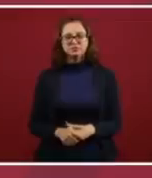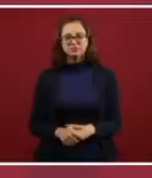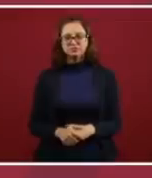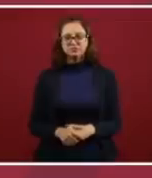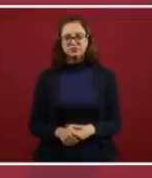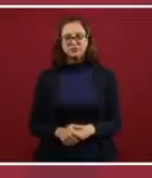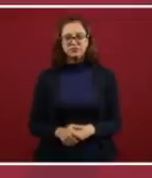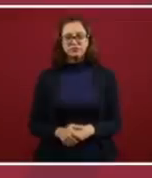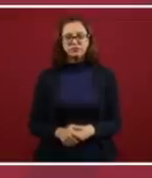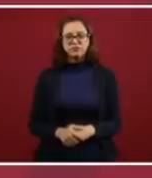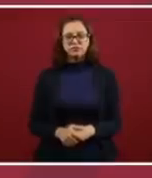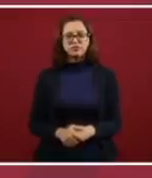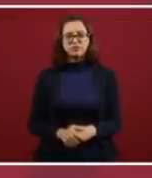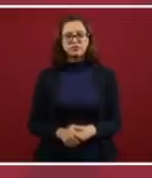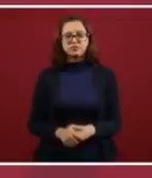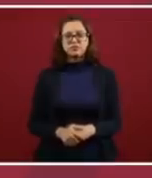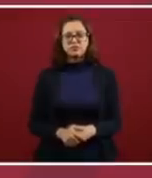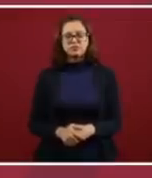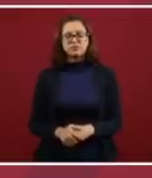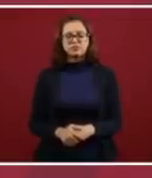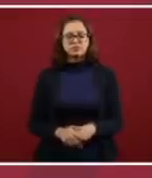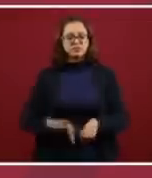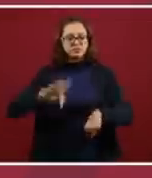las farmacéuticas,